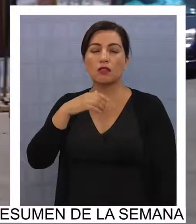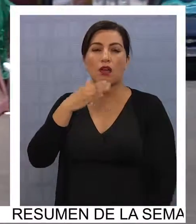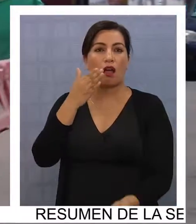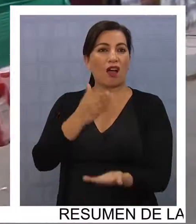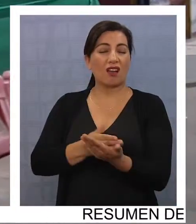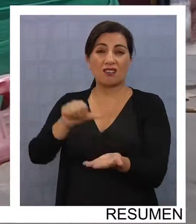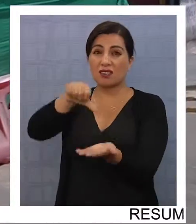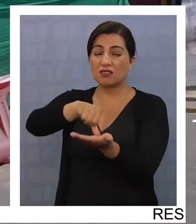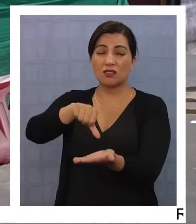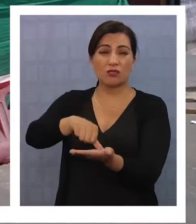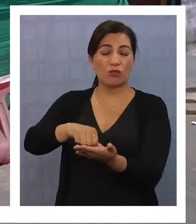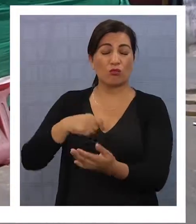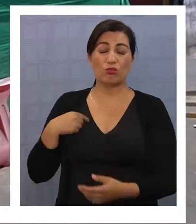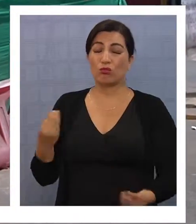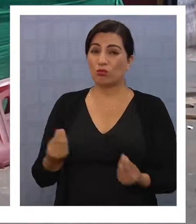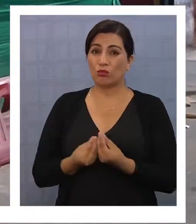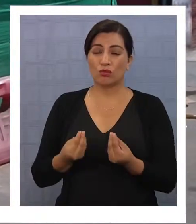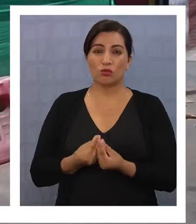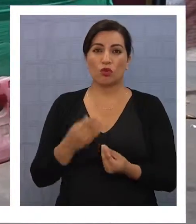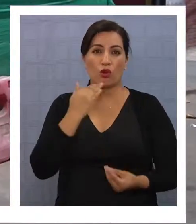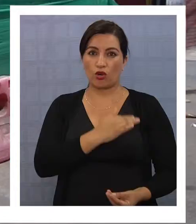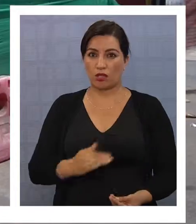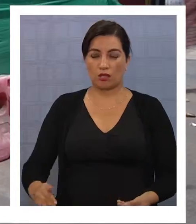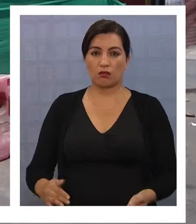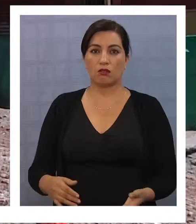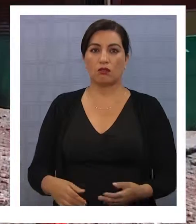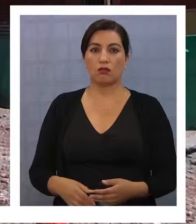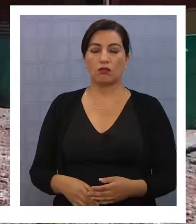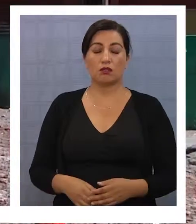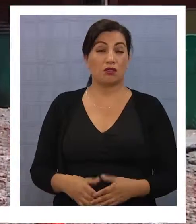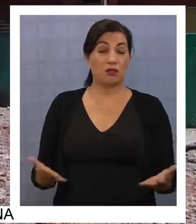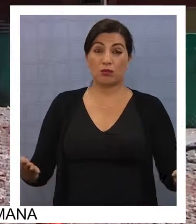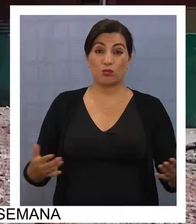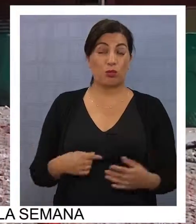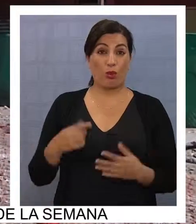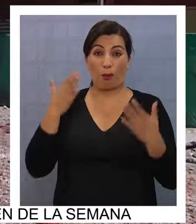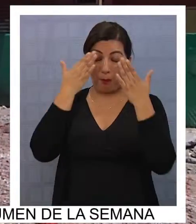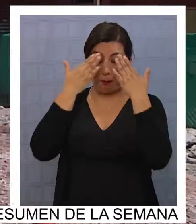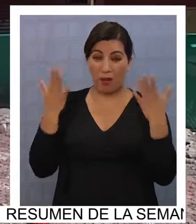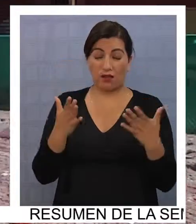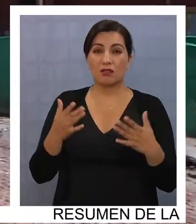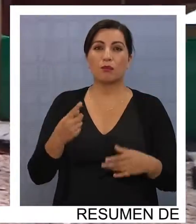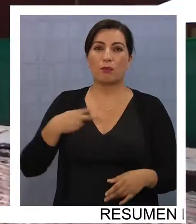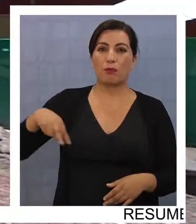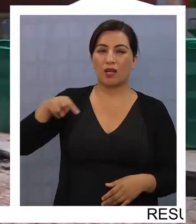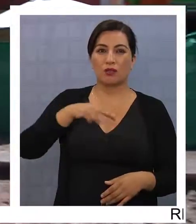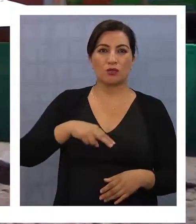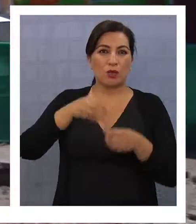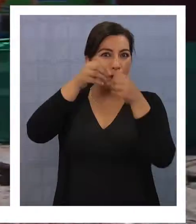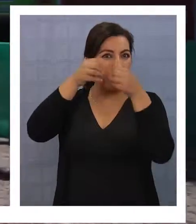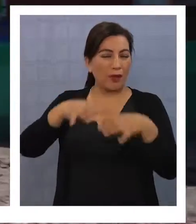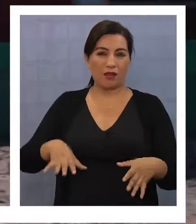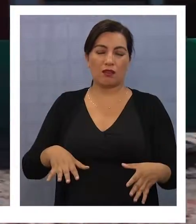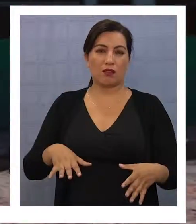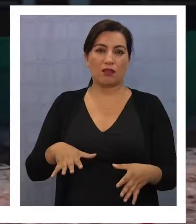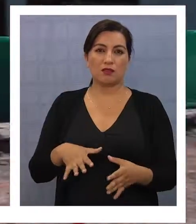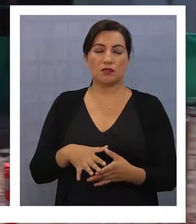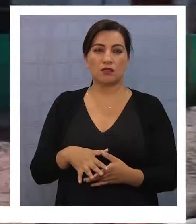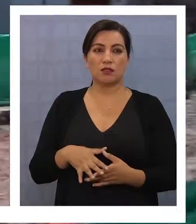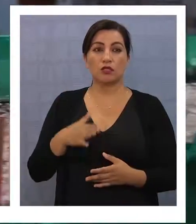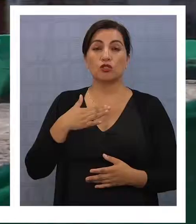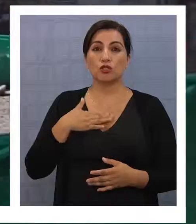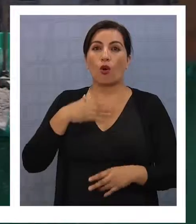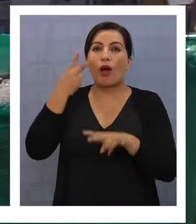caminar, sobre todo con los niños. Ha sido terrible para nosotros porque ha sido una pérdida gigantesca, yo tengo mi